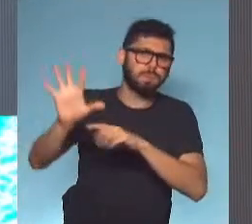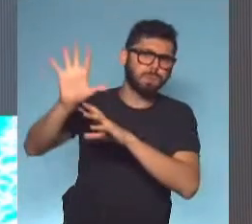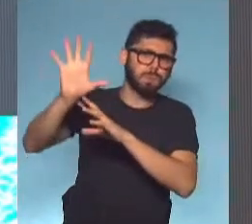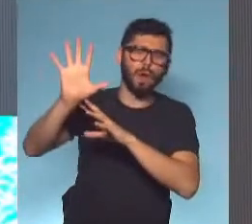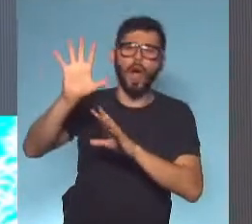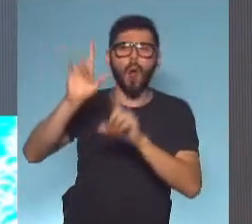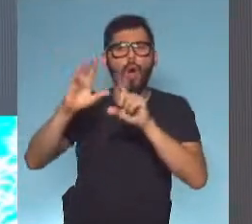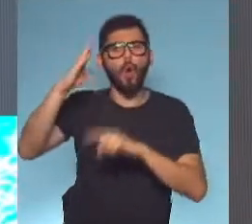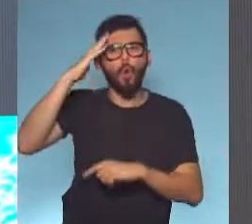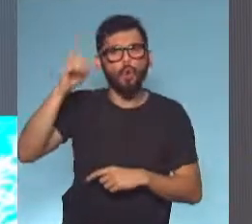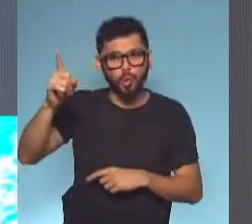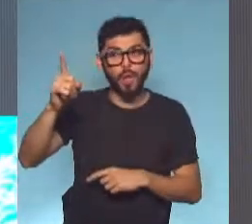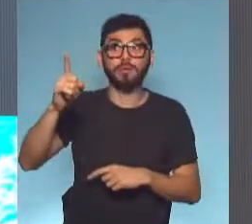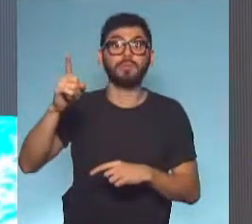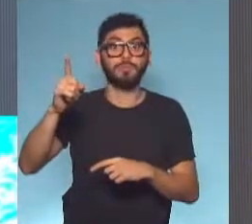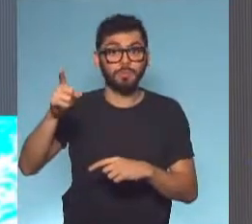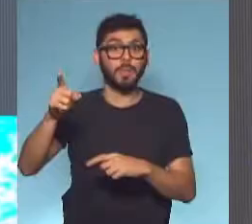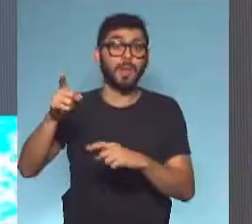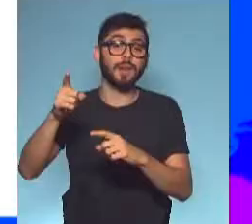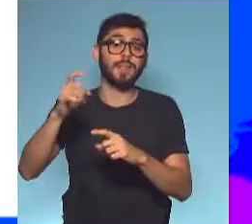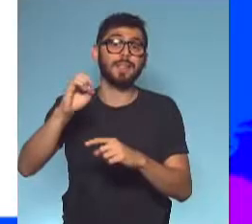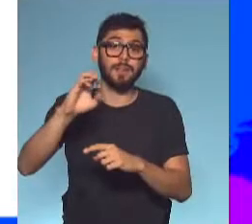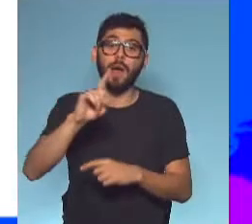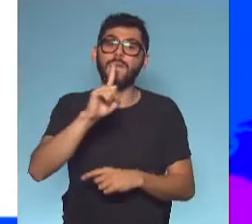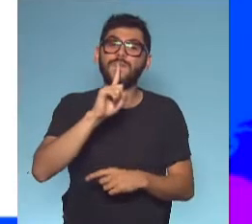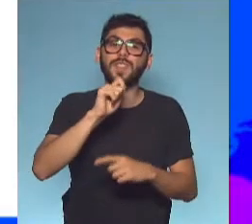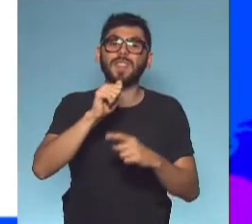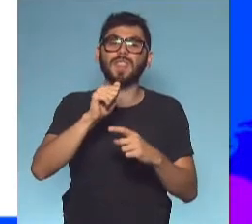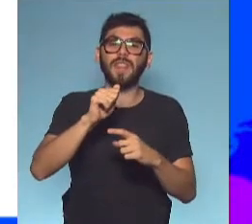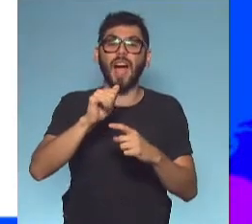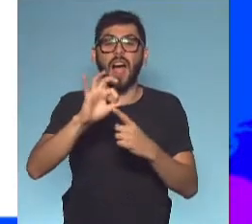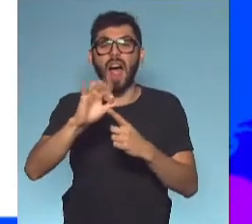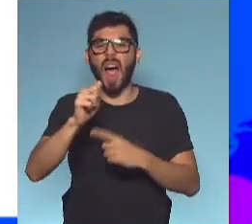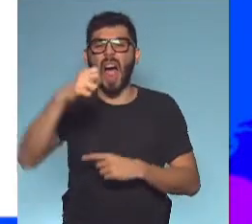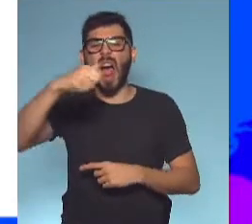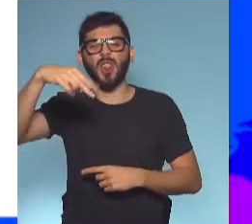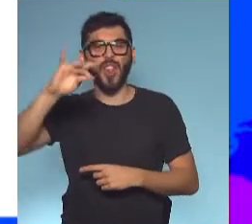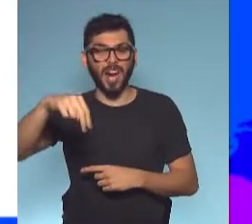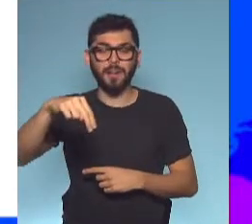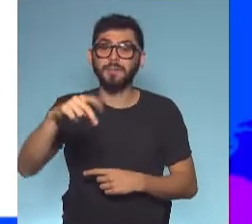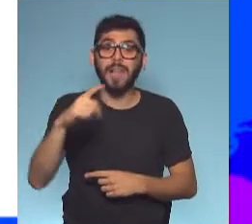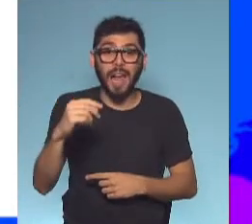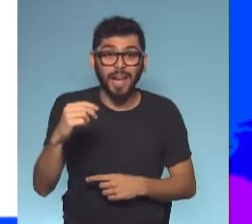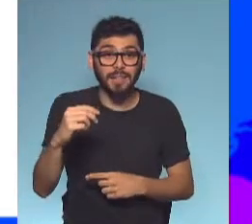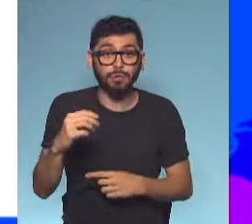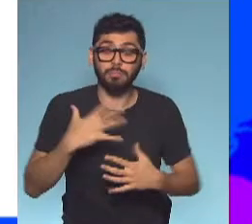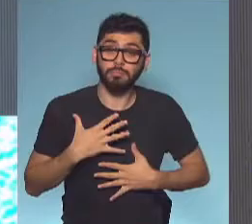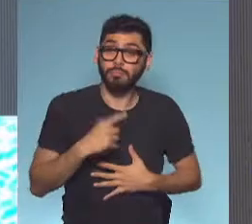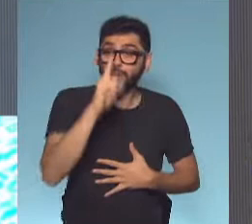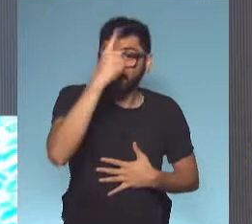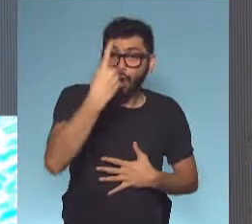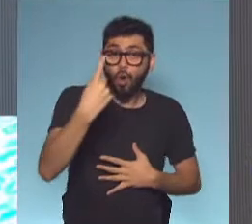algunas culturas se practica esta práctica que se llama tacandán, y lo que significa es con uno mismo